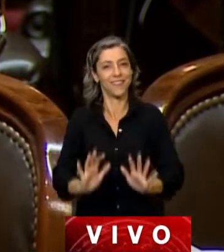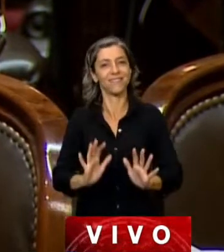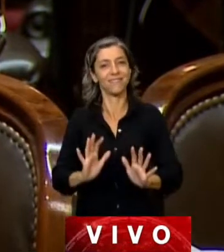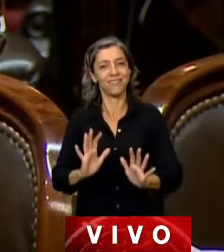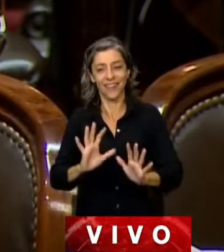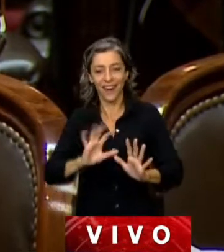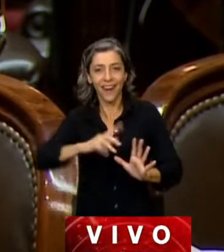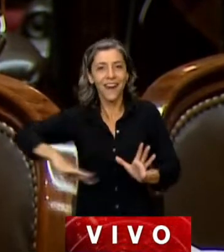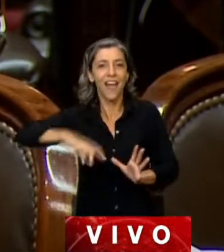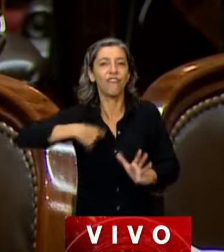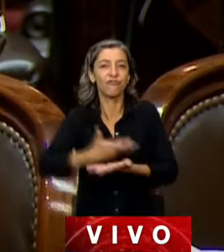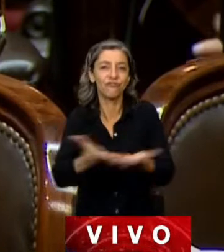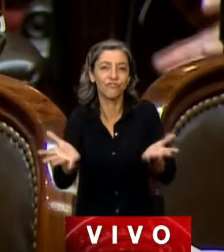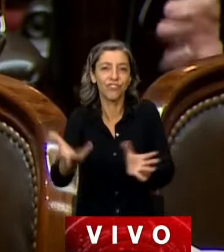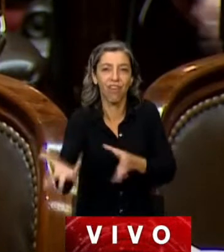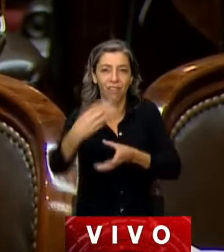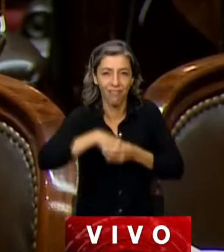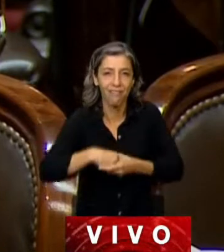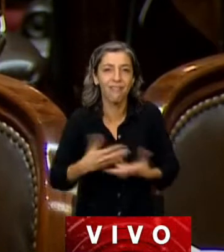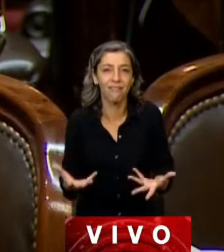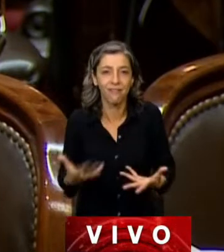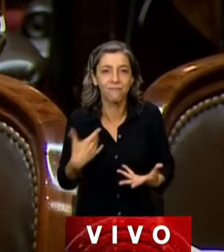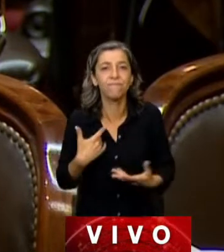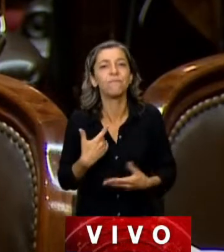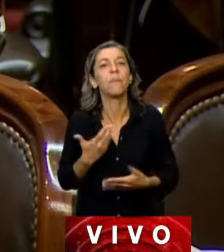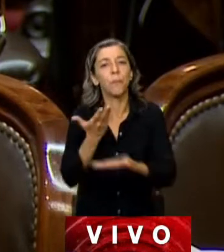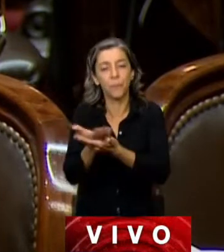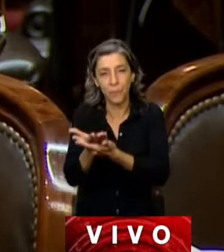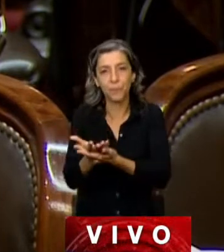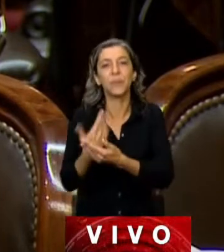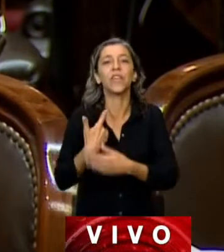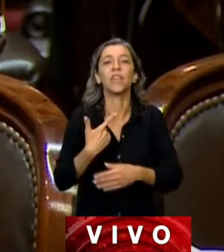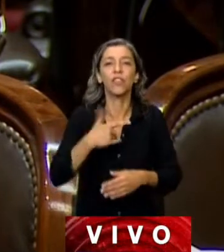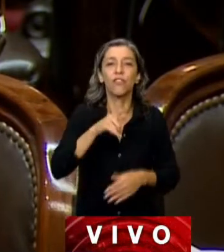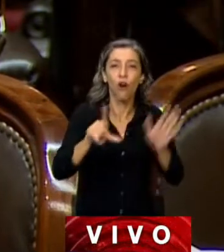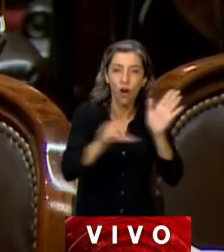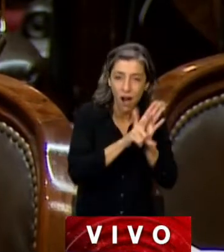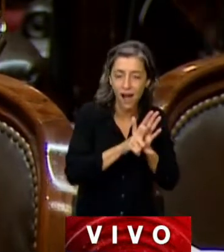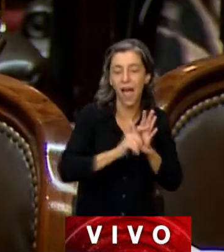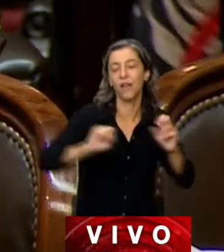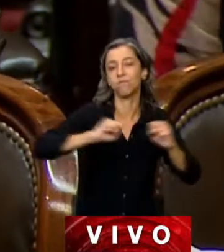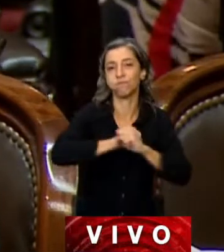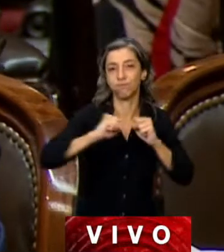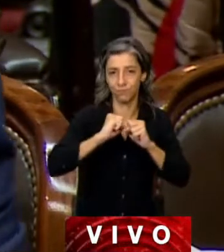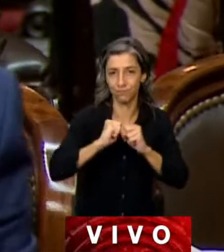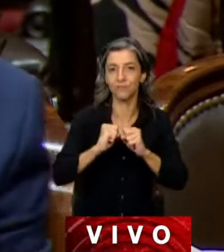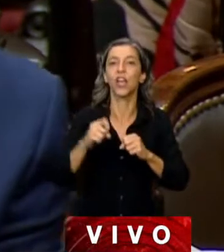justicia y que Lucio sea ley. Muchas gracias, presidenta.